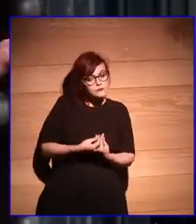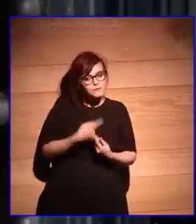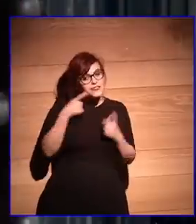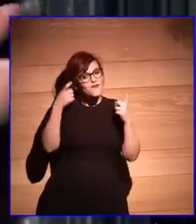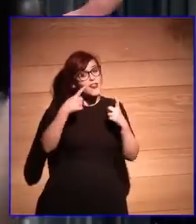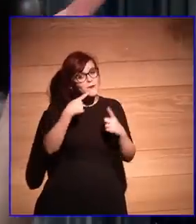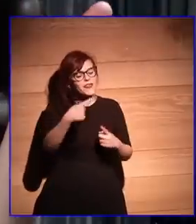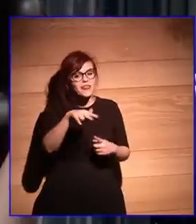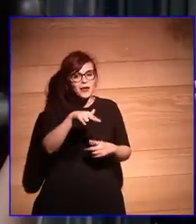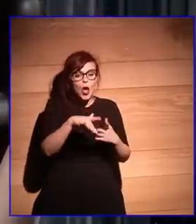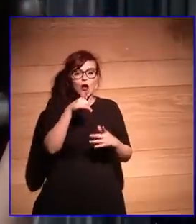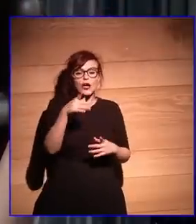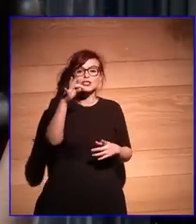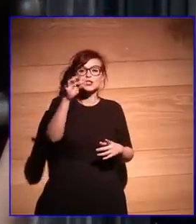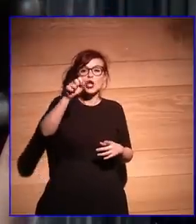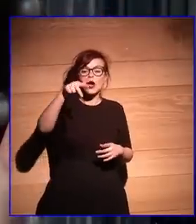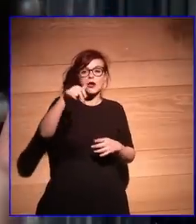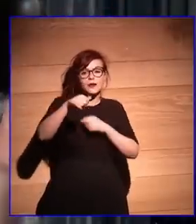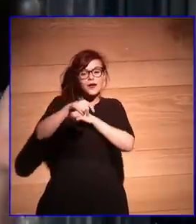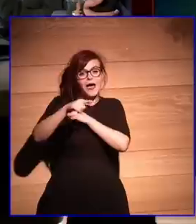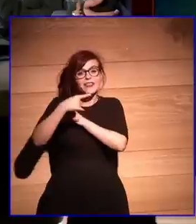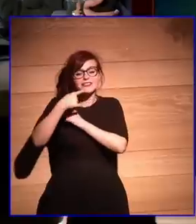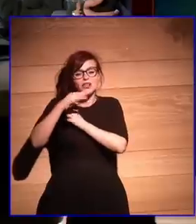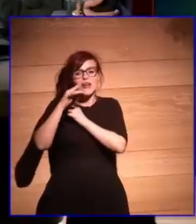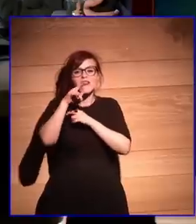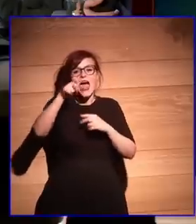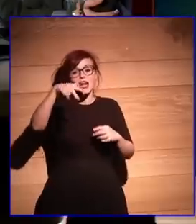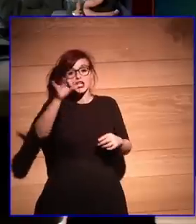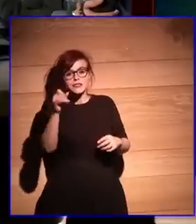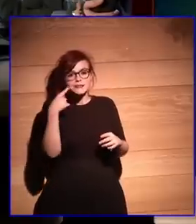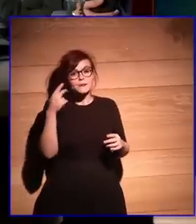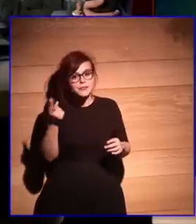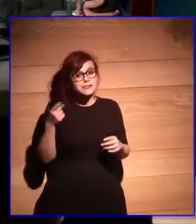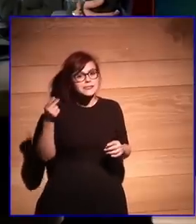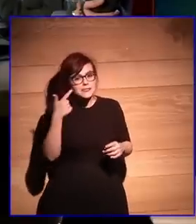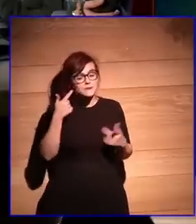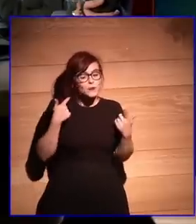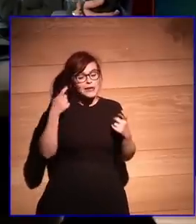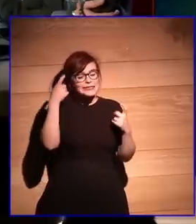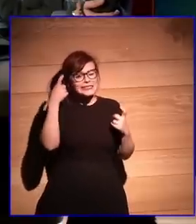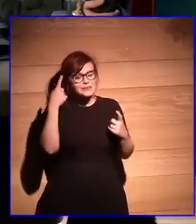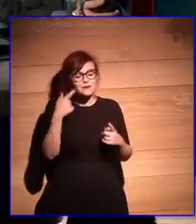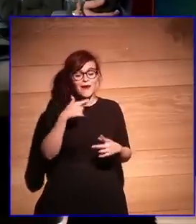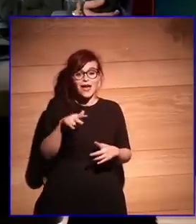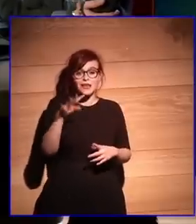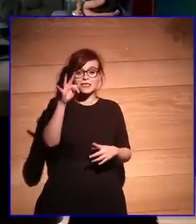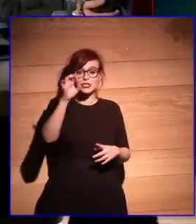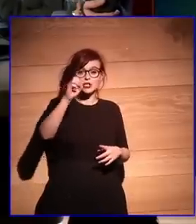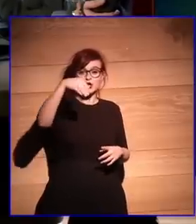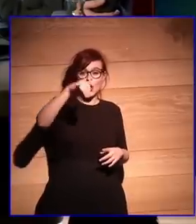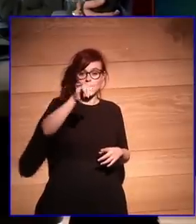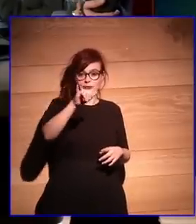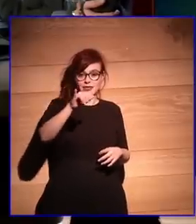Bueno. Tommy DeVito... Ahí no había hecho falta. O sea, ha tenido que hacer así un par de chasquidos para que le viniera. Tommy